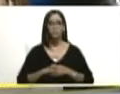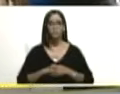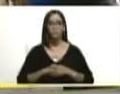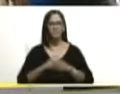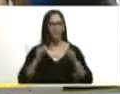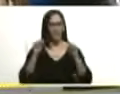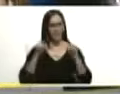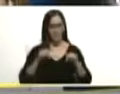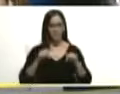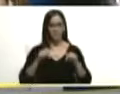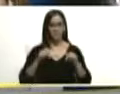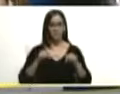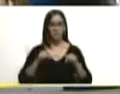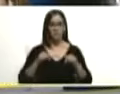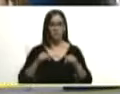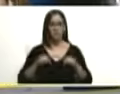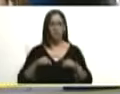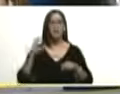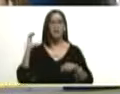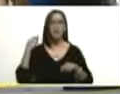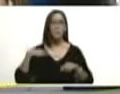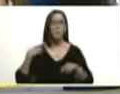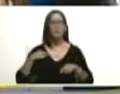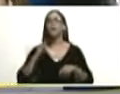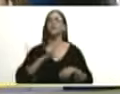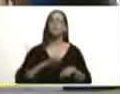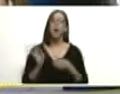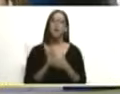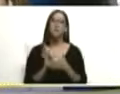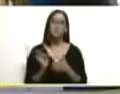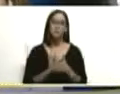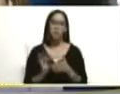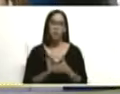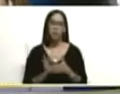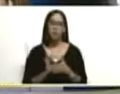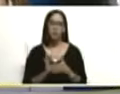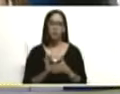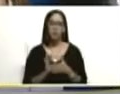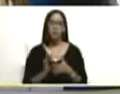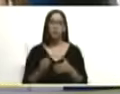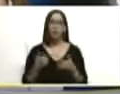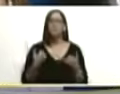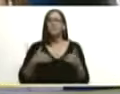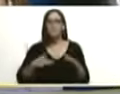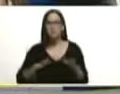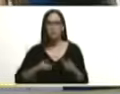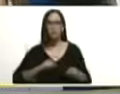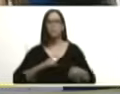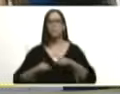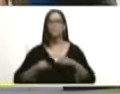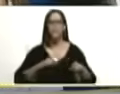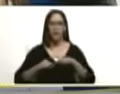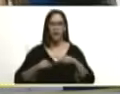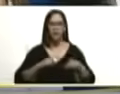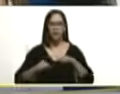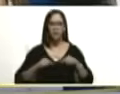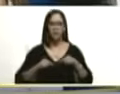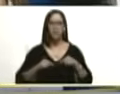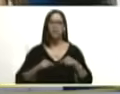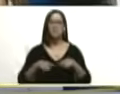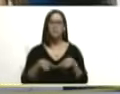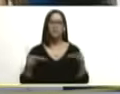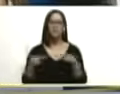Esa república estuvo en funciones con cierto mando en circunstancias de